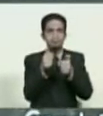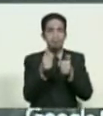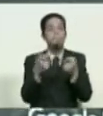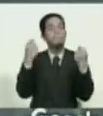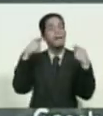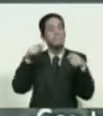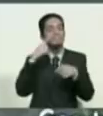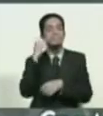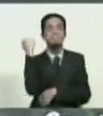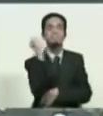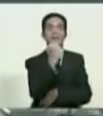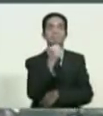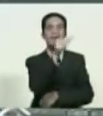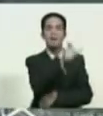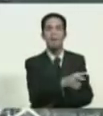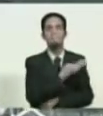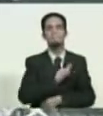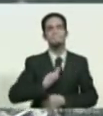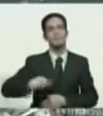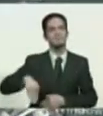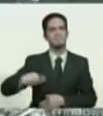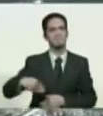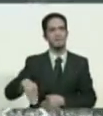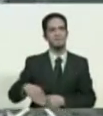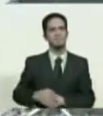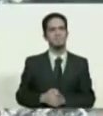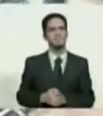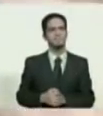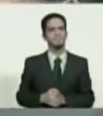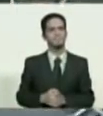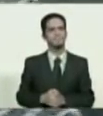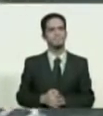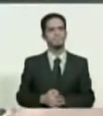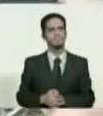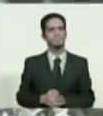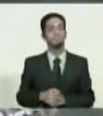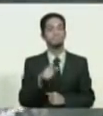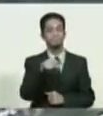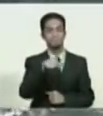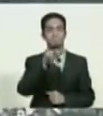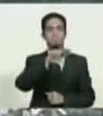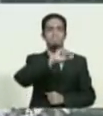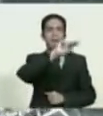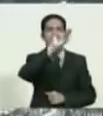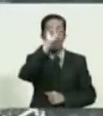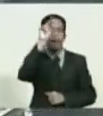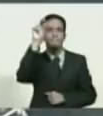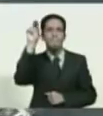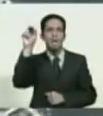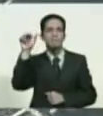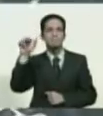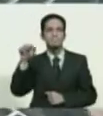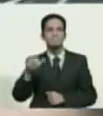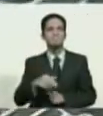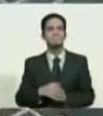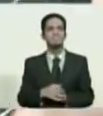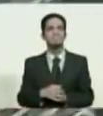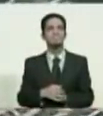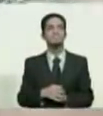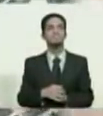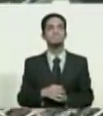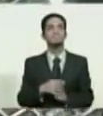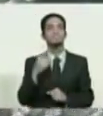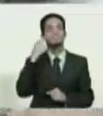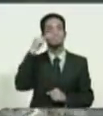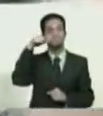asesinar al presidente constitucional de la República Bolivariana de Venezuela. Este es un mapa, típico mapa de Google, y aquí están